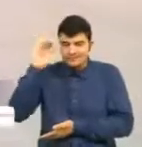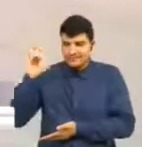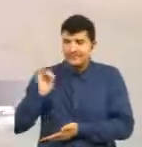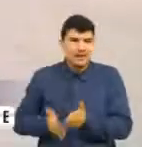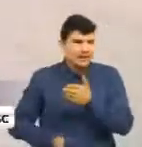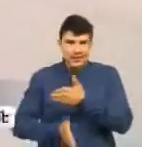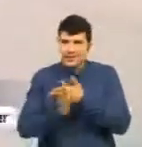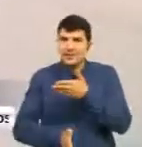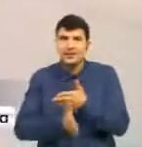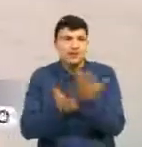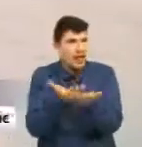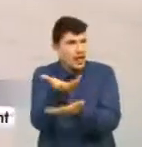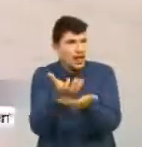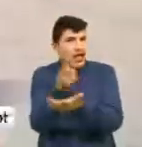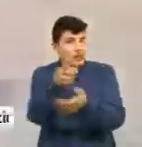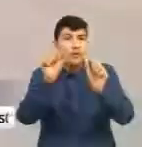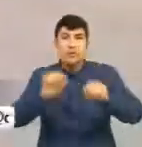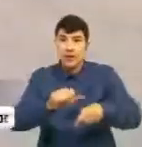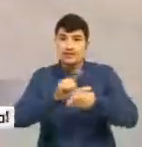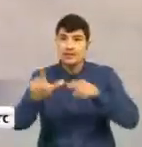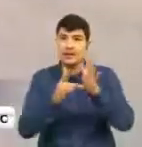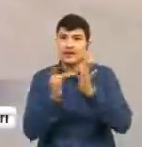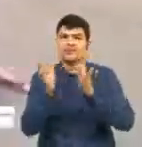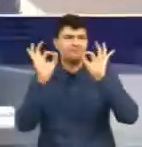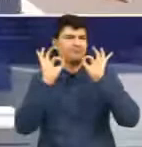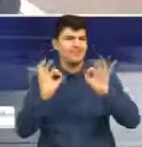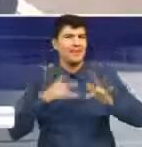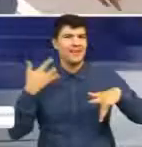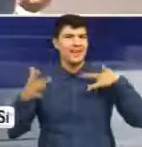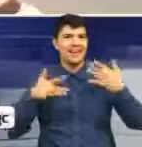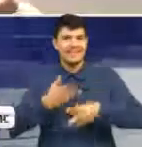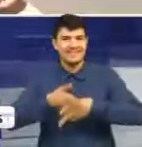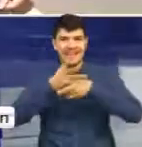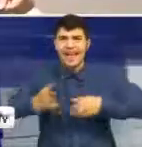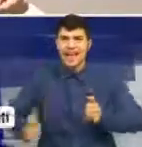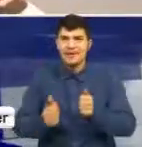las precauciones y recomendaciones para que tengan una Semana Santa feliz, segura y acompañados por el